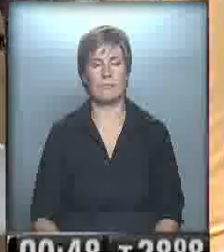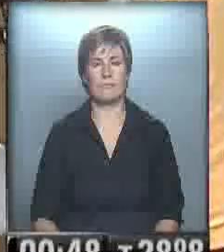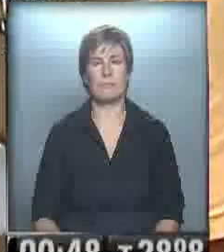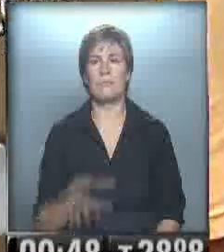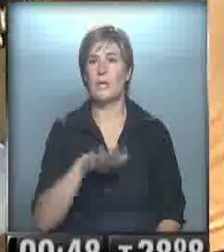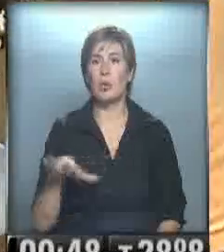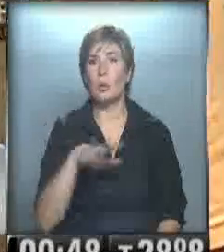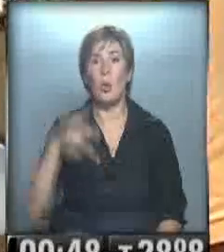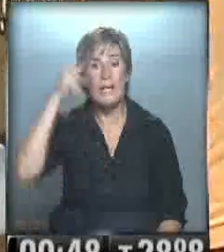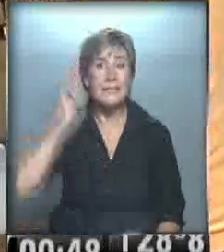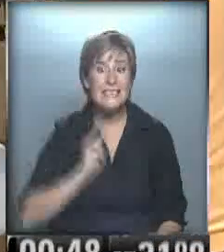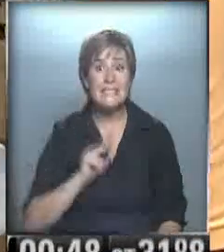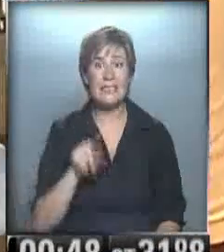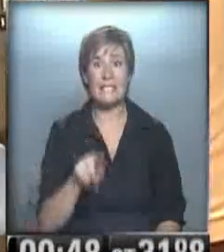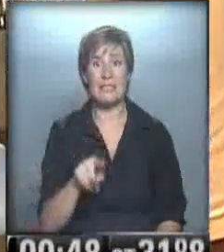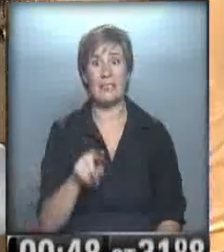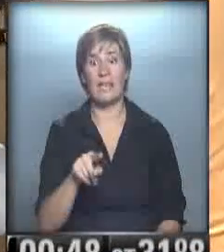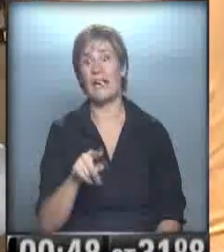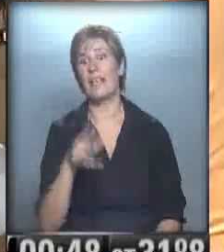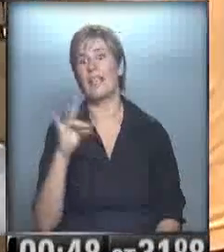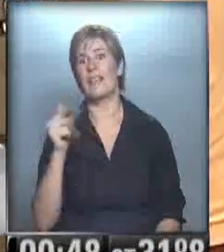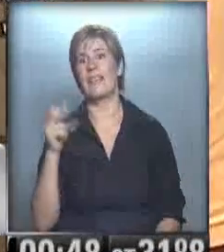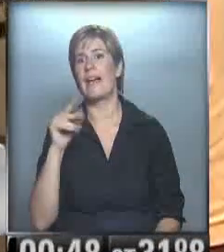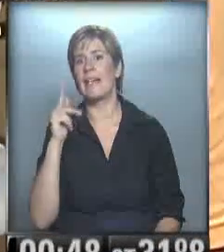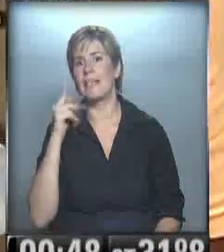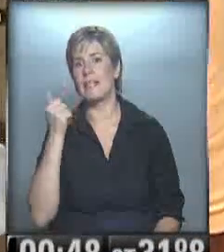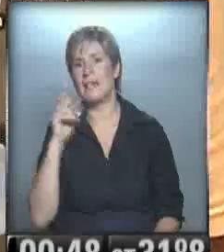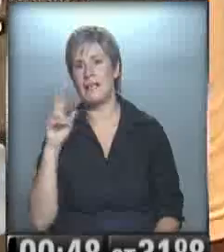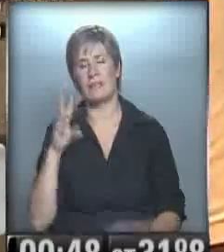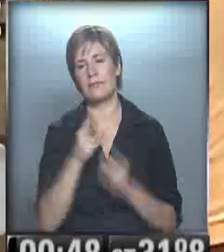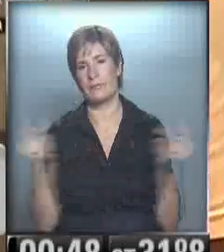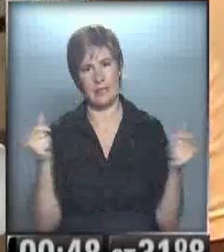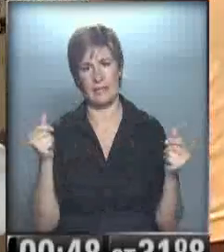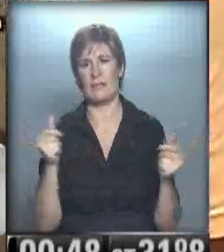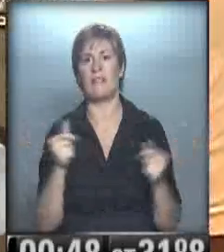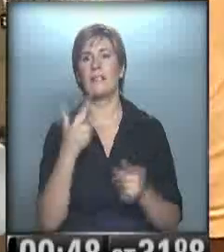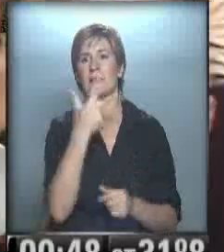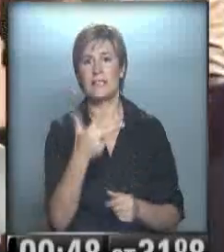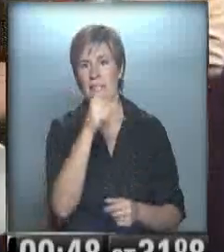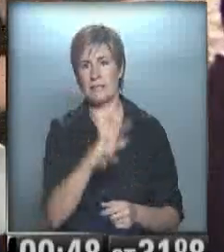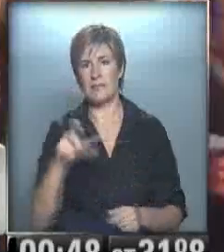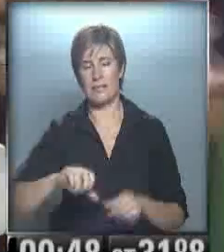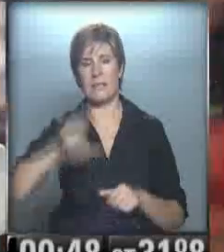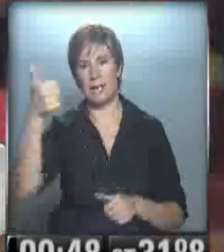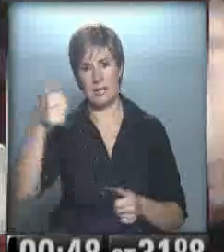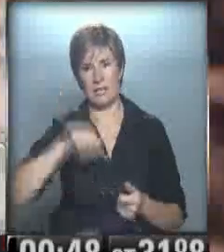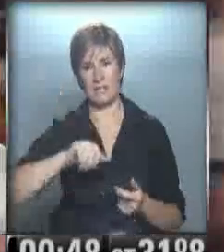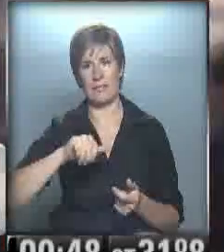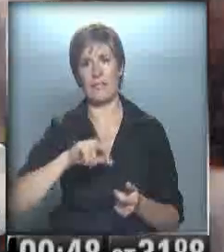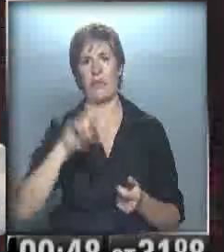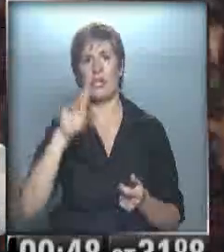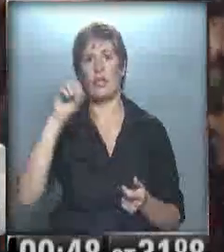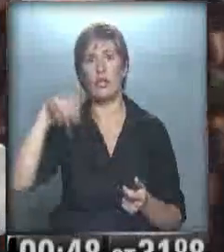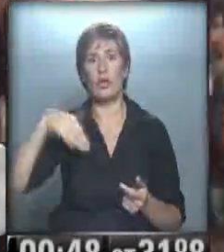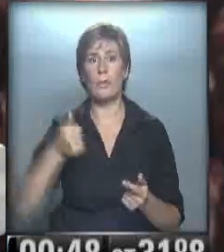Valparaíso, Chile, el lugar a donde al Dakar le llegó su merecido descanso, con tres ganadores bien definidos, como Nani Roma en